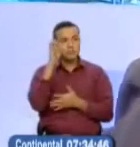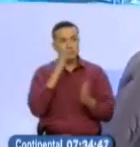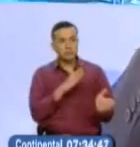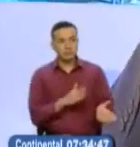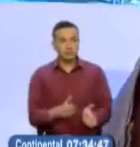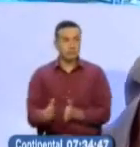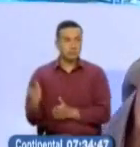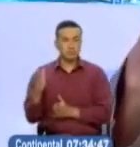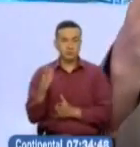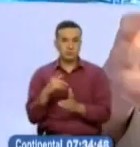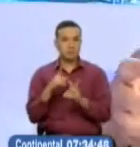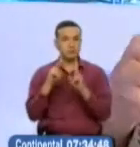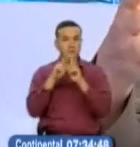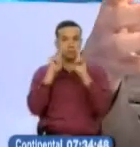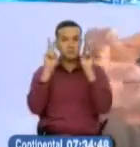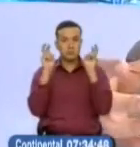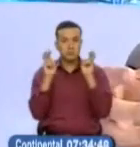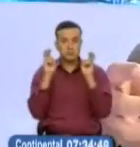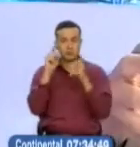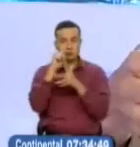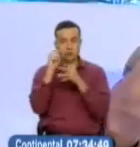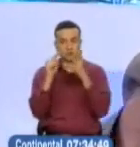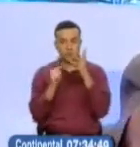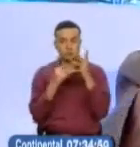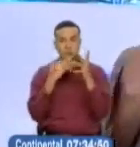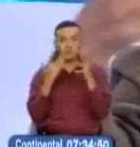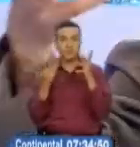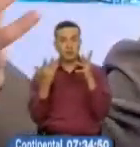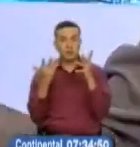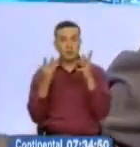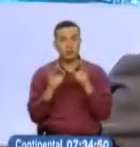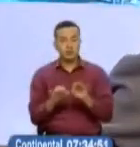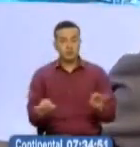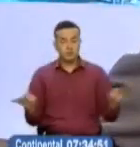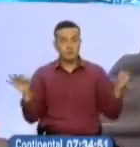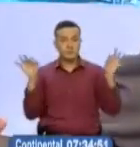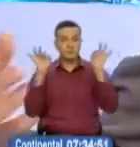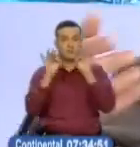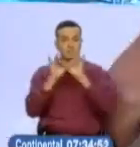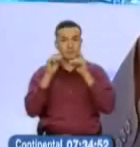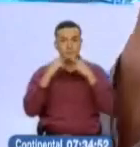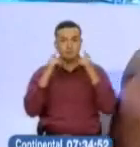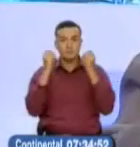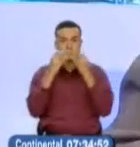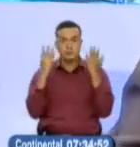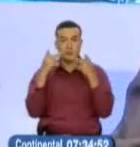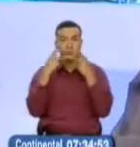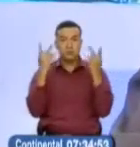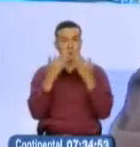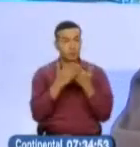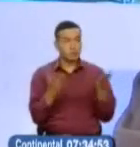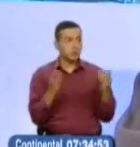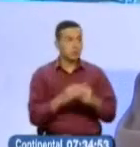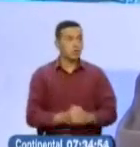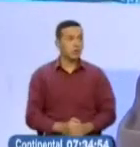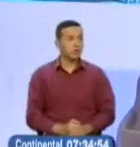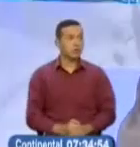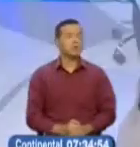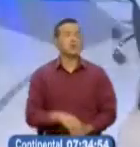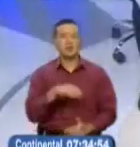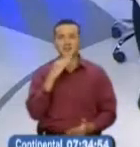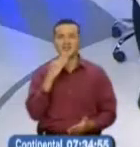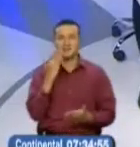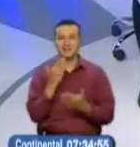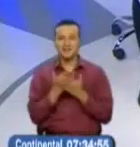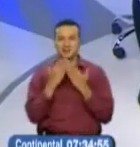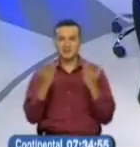una política inmediata en relación a estos sectores que No necesariamente tienen vocería a nivel público Jorge Leo Muchas